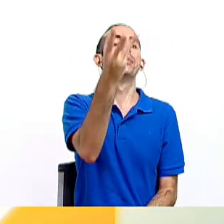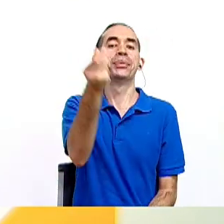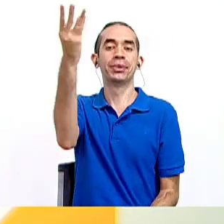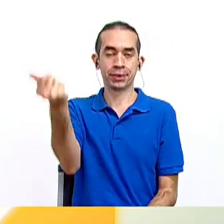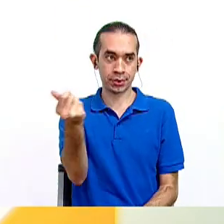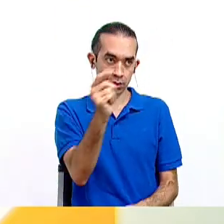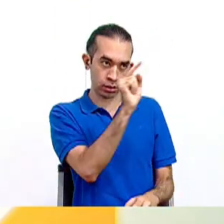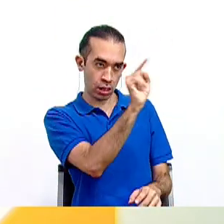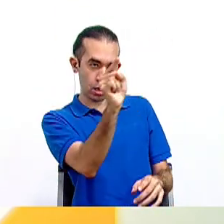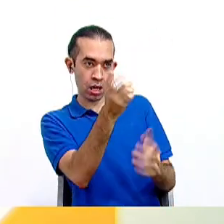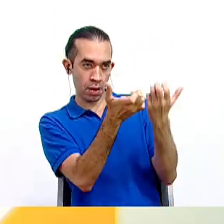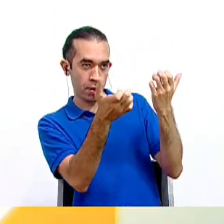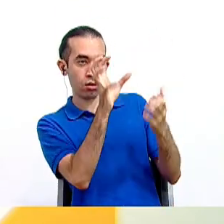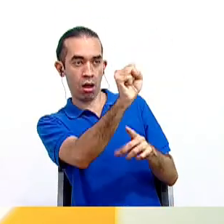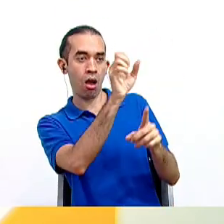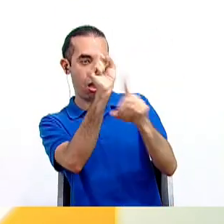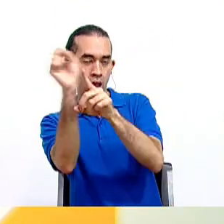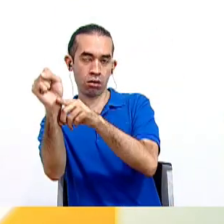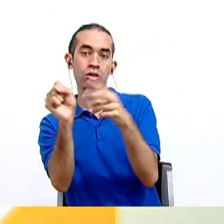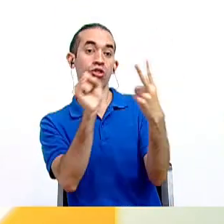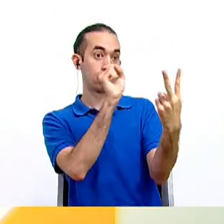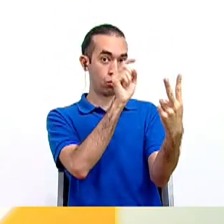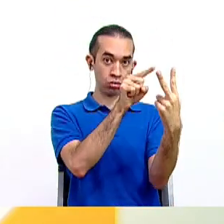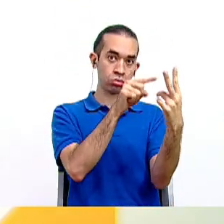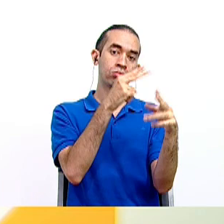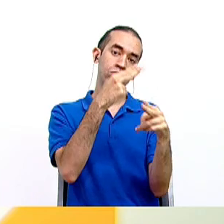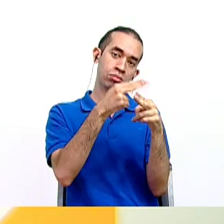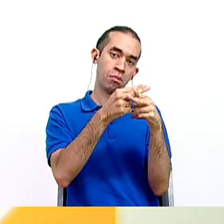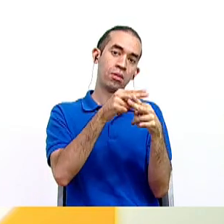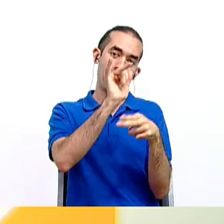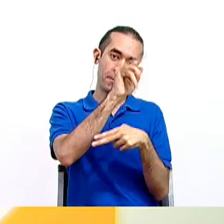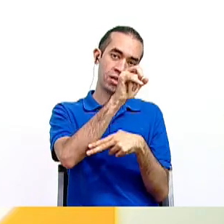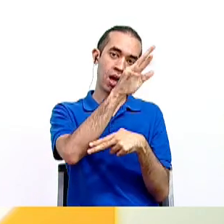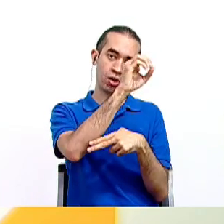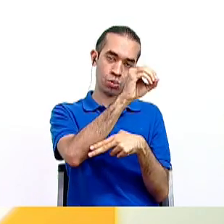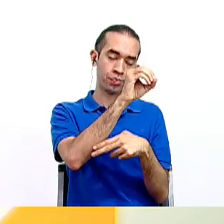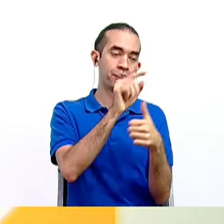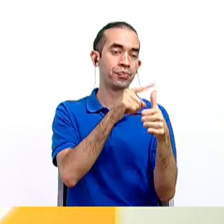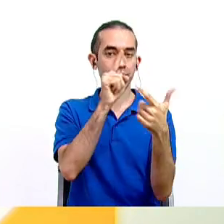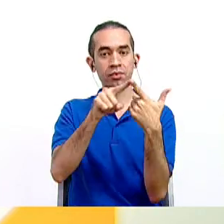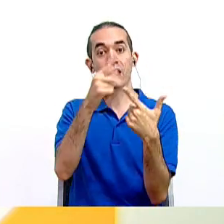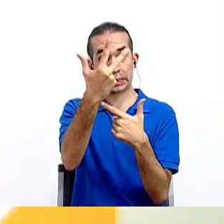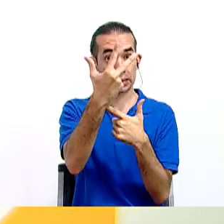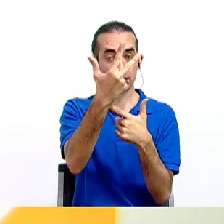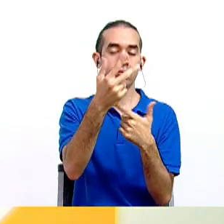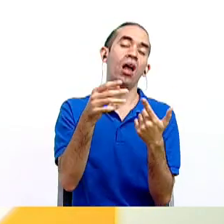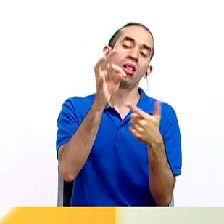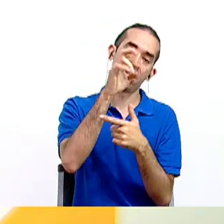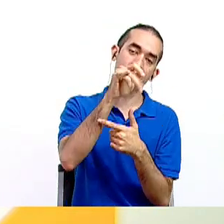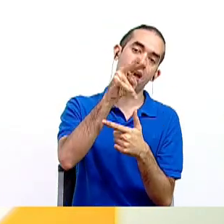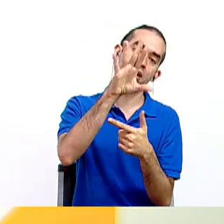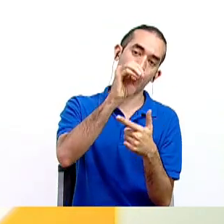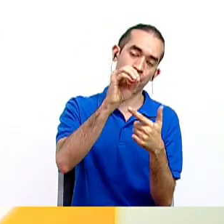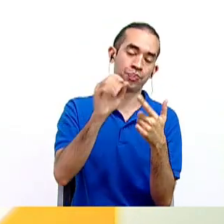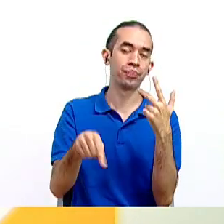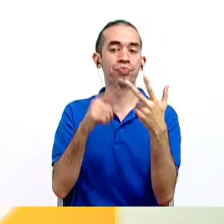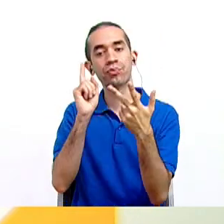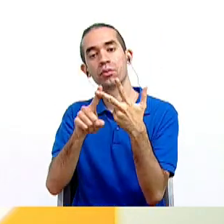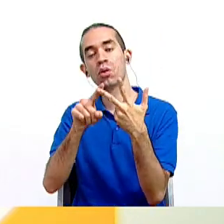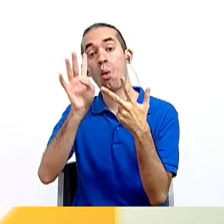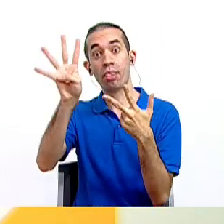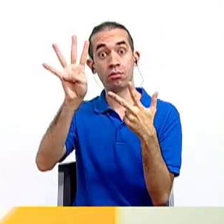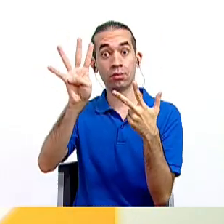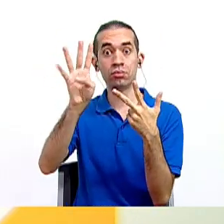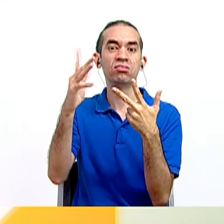tiene un compuesto. Si son 2 elementos, entonces es binaria. Si son 3 elementos, es ternaria. Y si